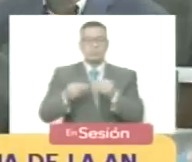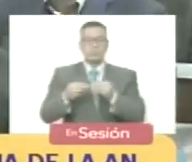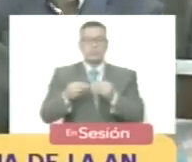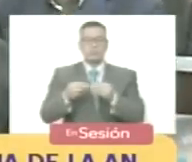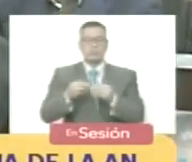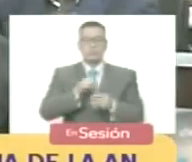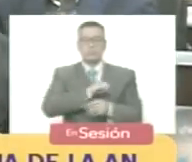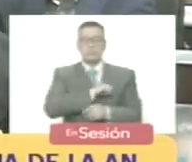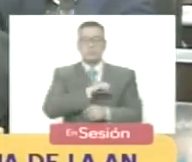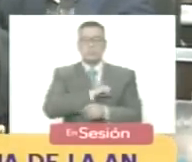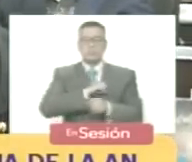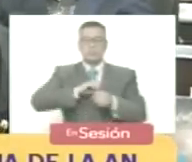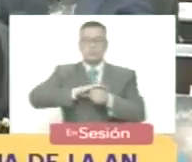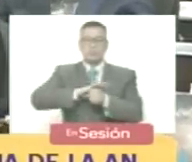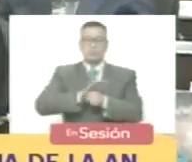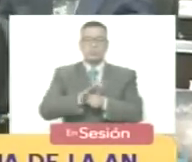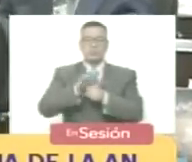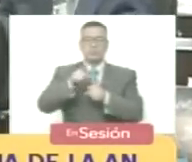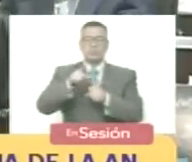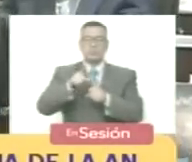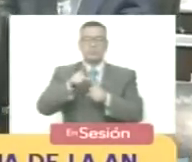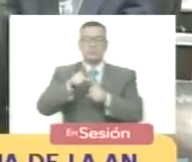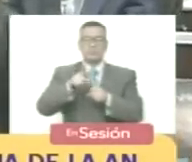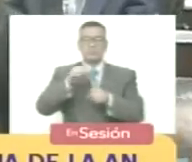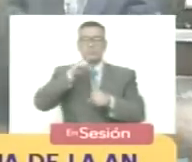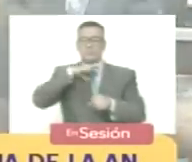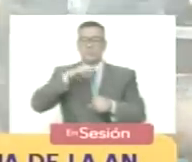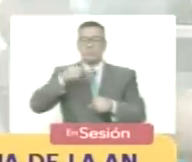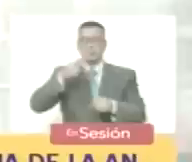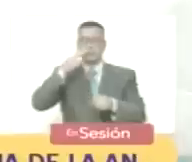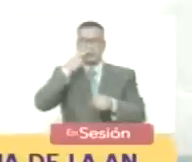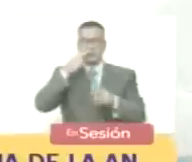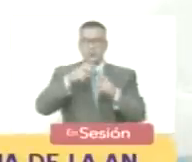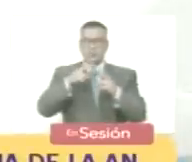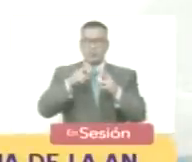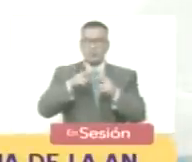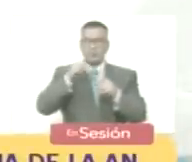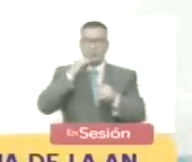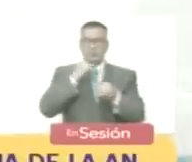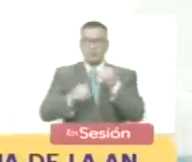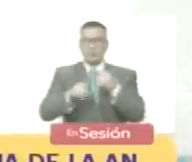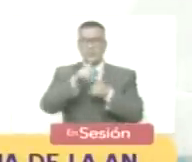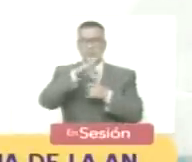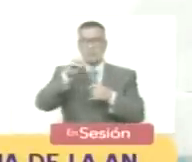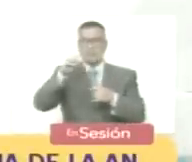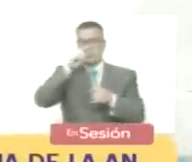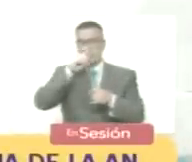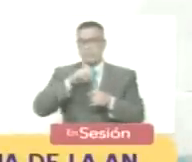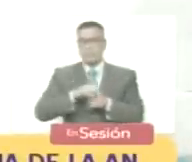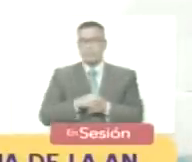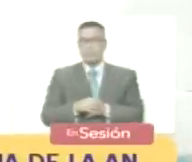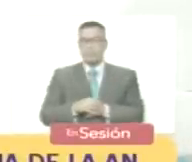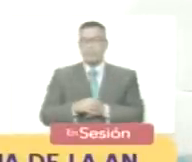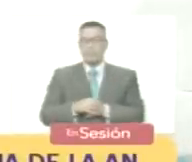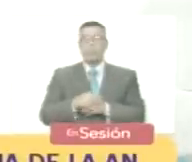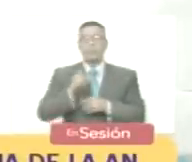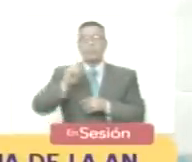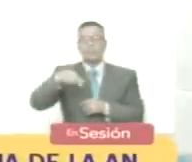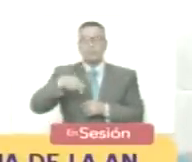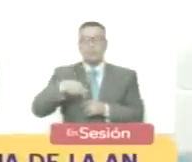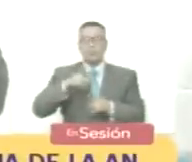pavorosa pandemia que haya conocido la historia de esta humanidad en los últimos 100 años. En el marco